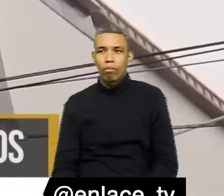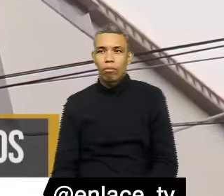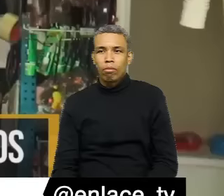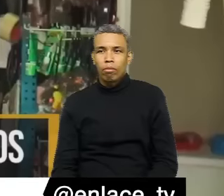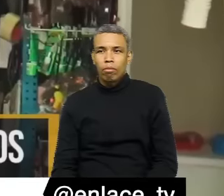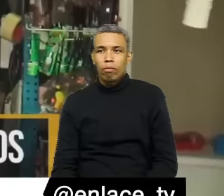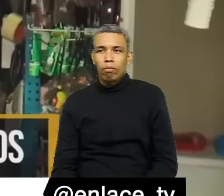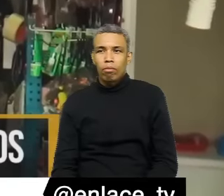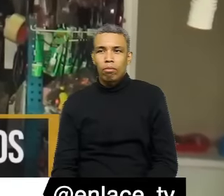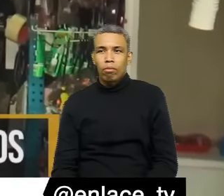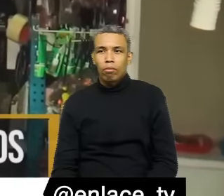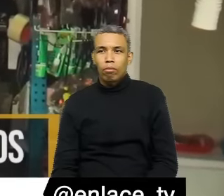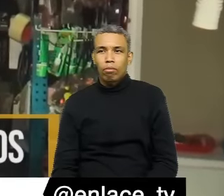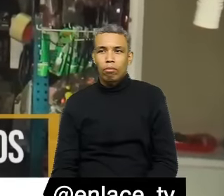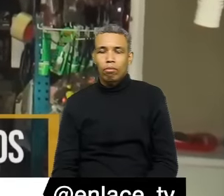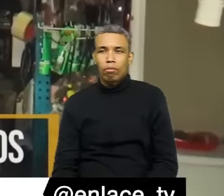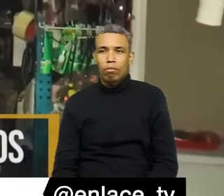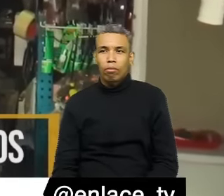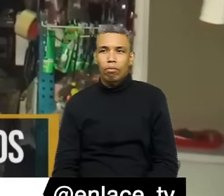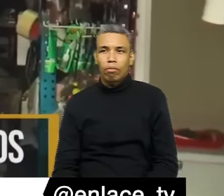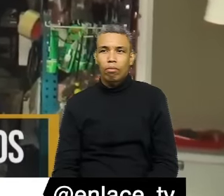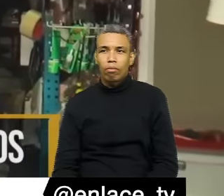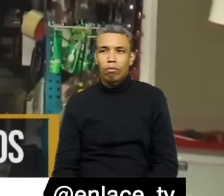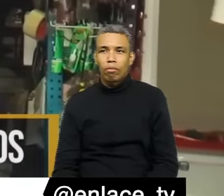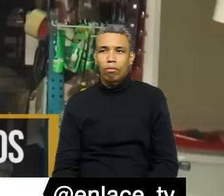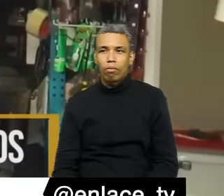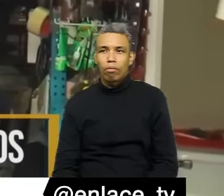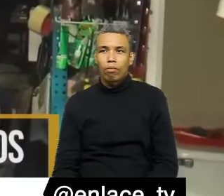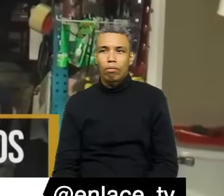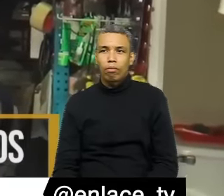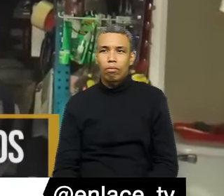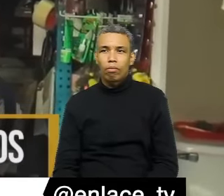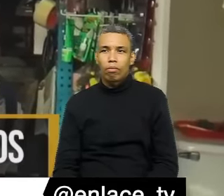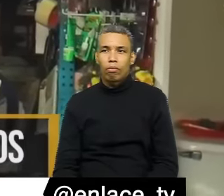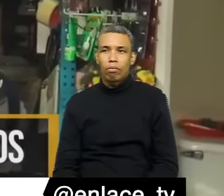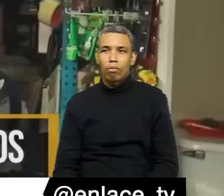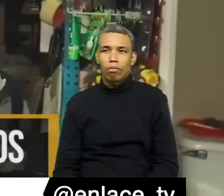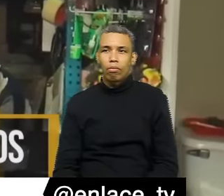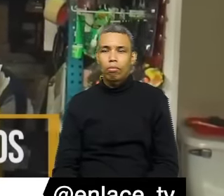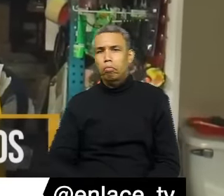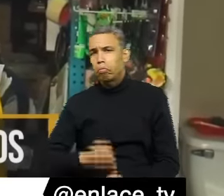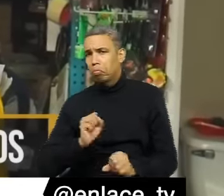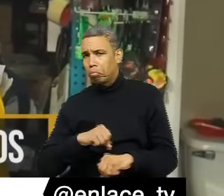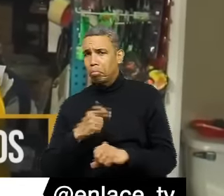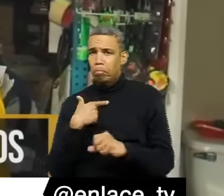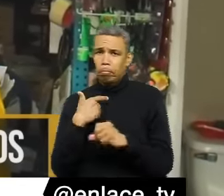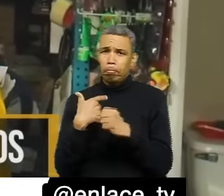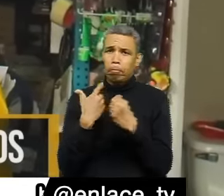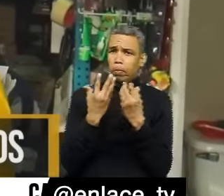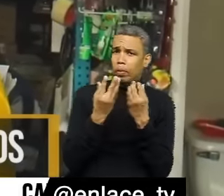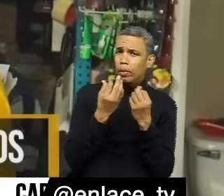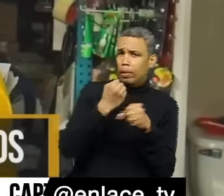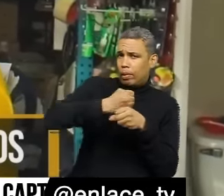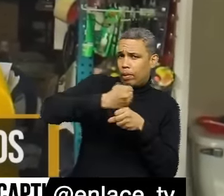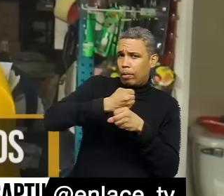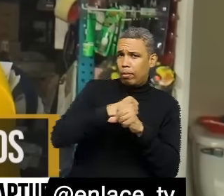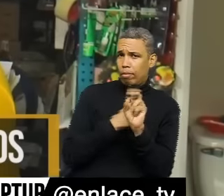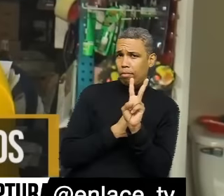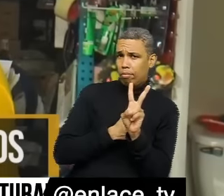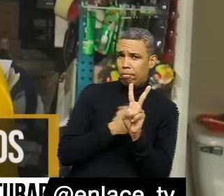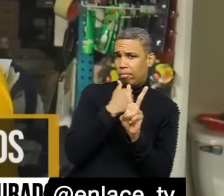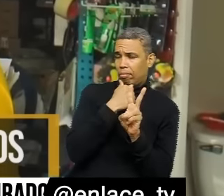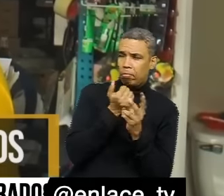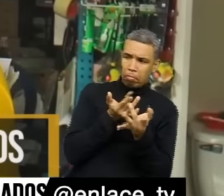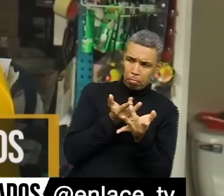Vimos que estaban los dos empleados esperando de que le abrieran los jefes para ellos ingresar a trabajar y empezó a botar humo por la parte de